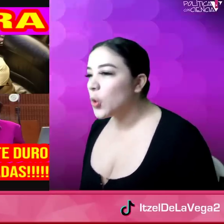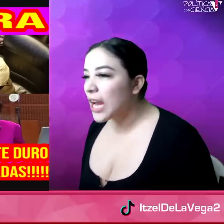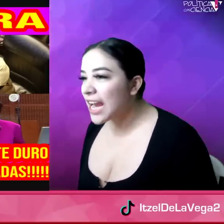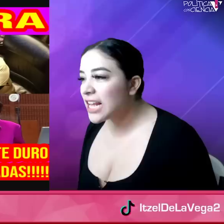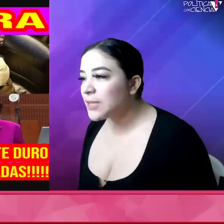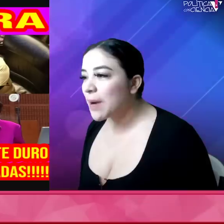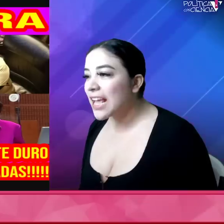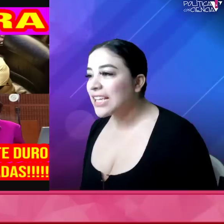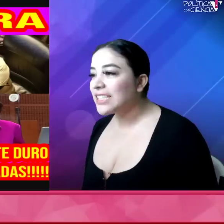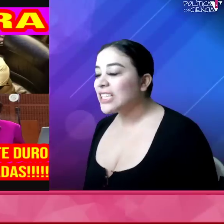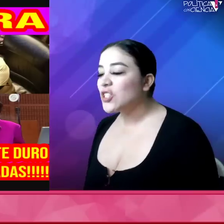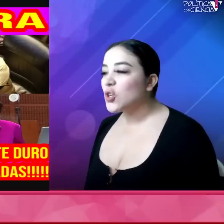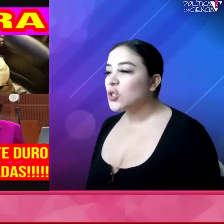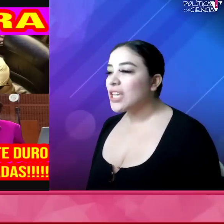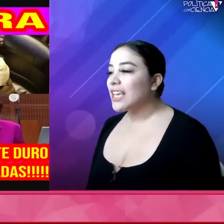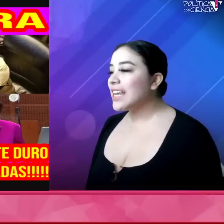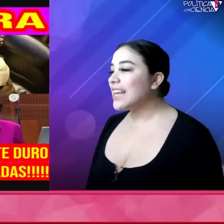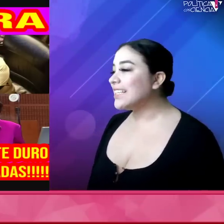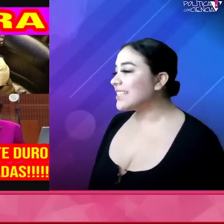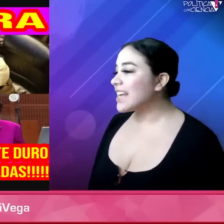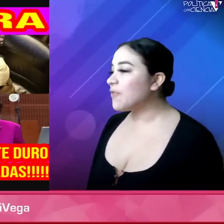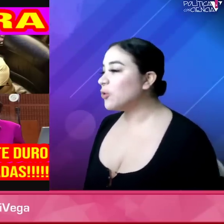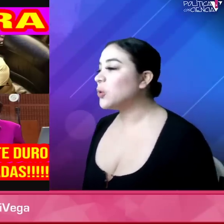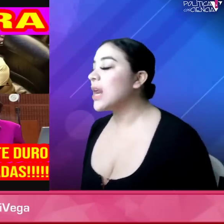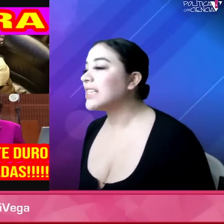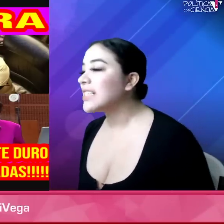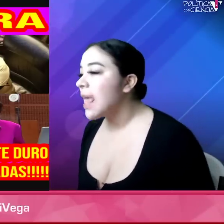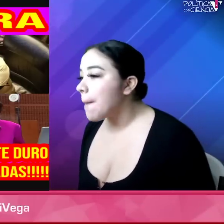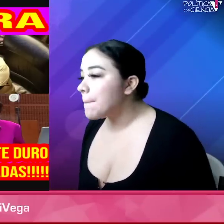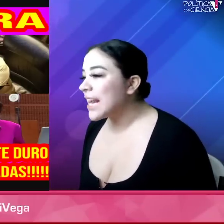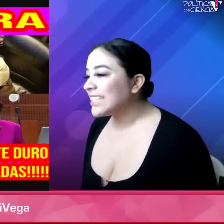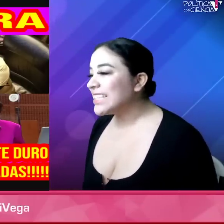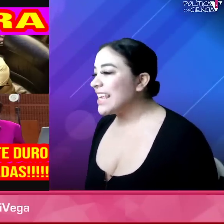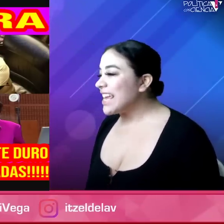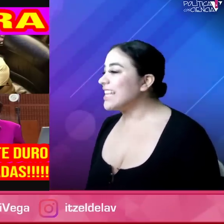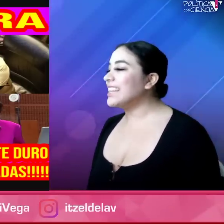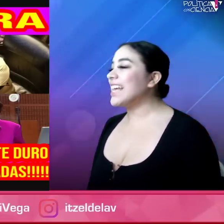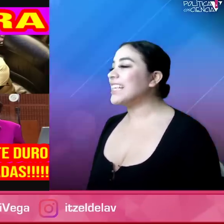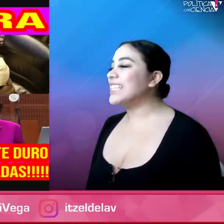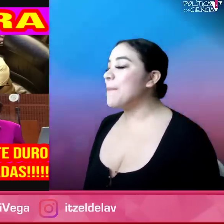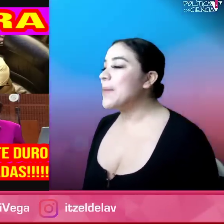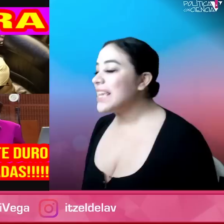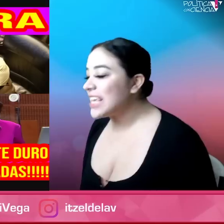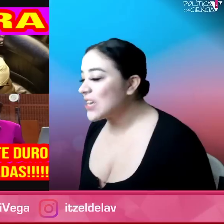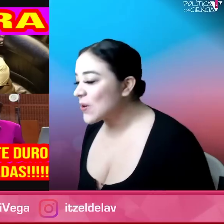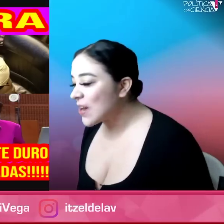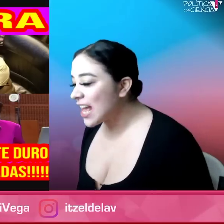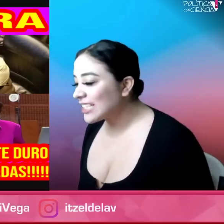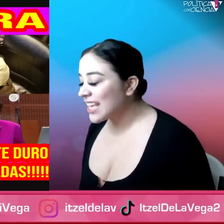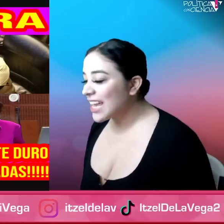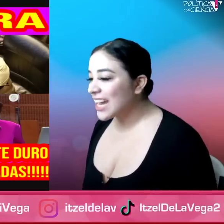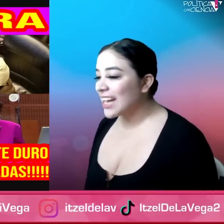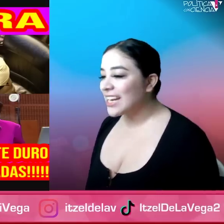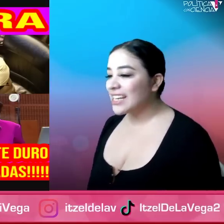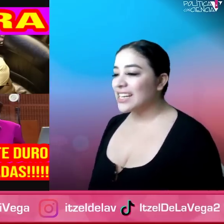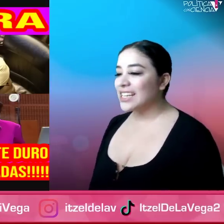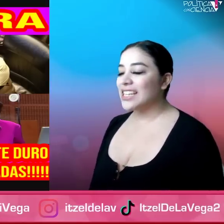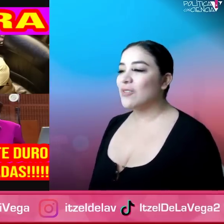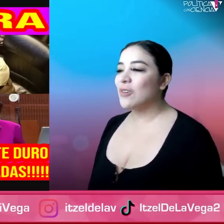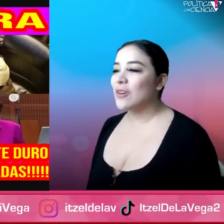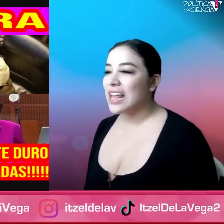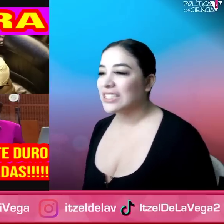dos mujeres, para estas dos que quieren ser futuras presidentas de México. Las dejan